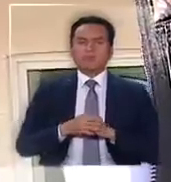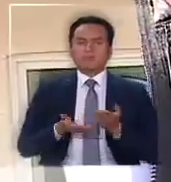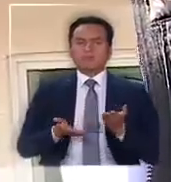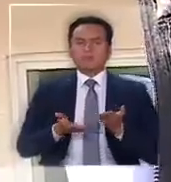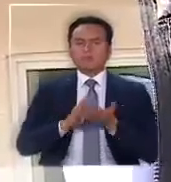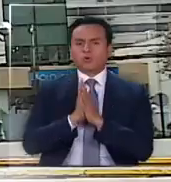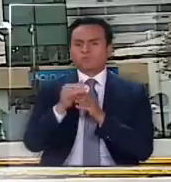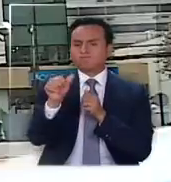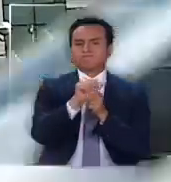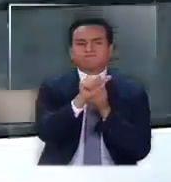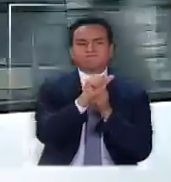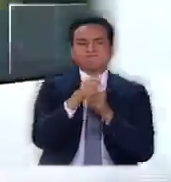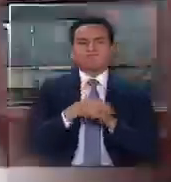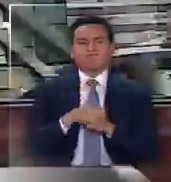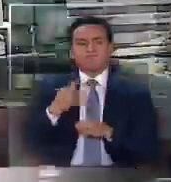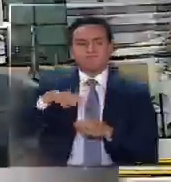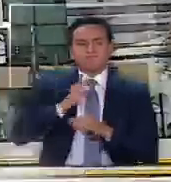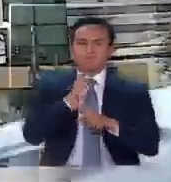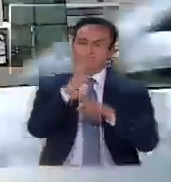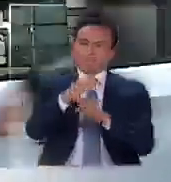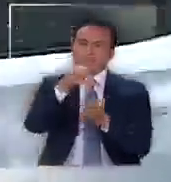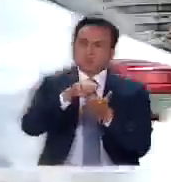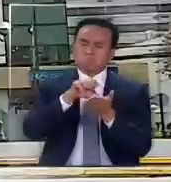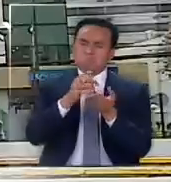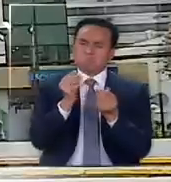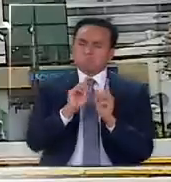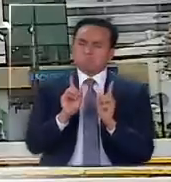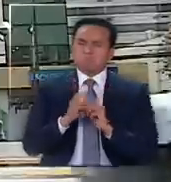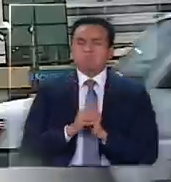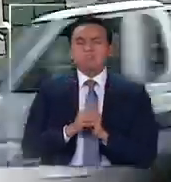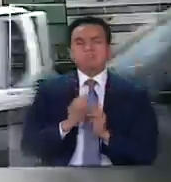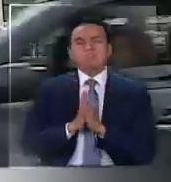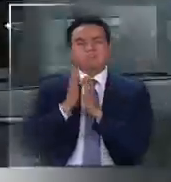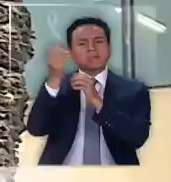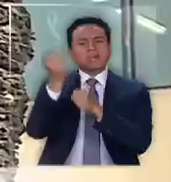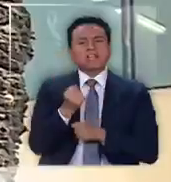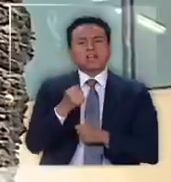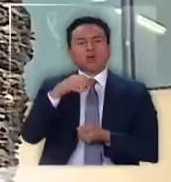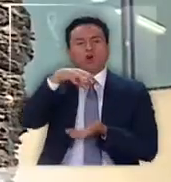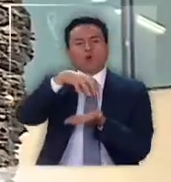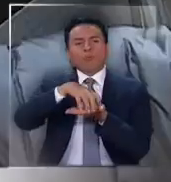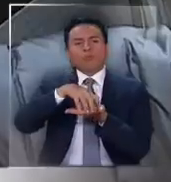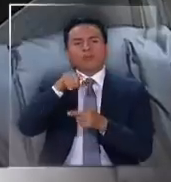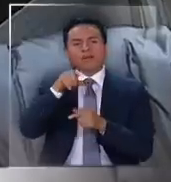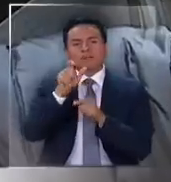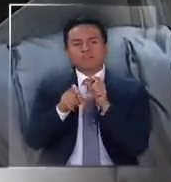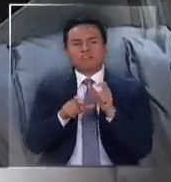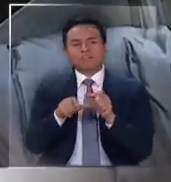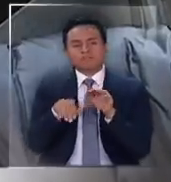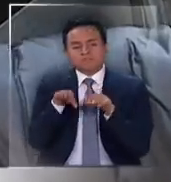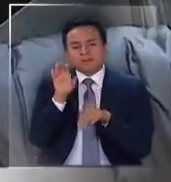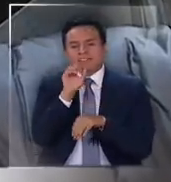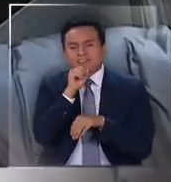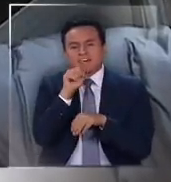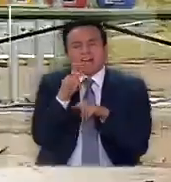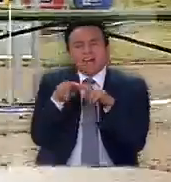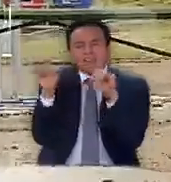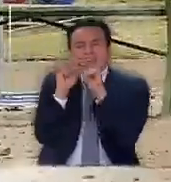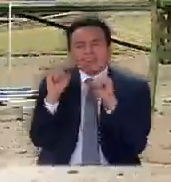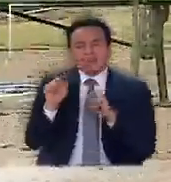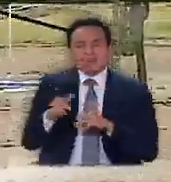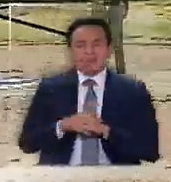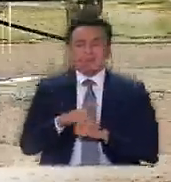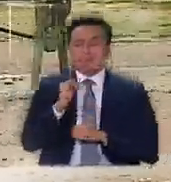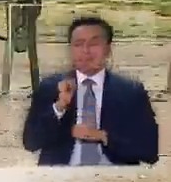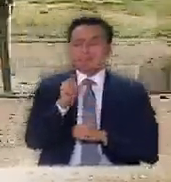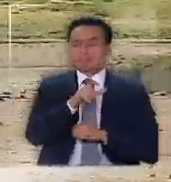está todo a la mano, no tenemos que ir al centro regularmente. San Miguel es una de las comunas donde hay gente más de edad, gente antigua. Sí,